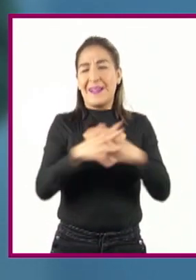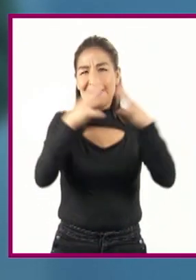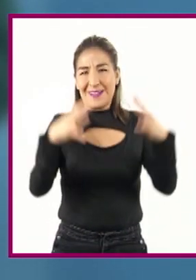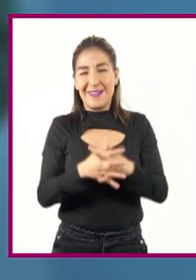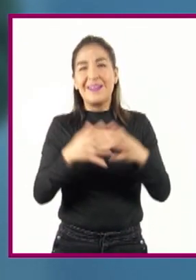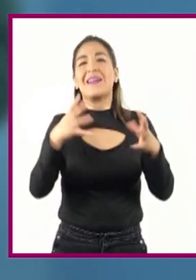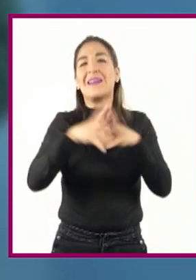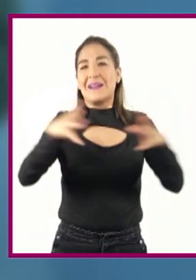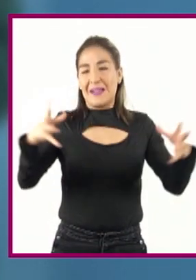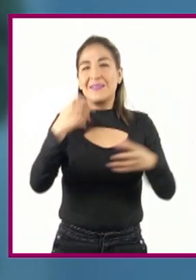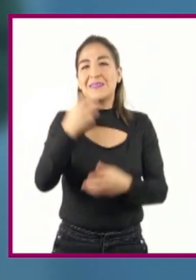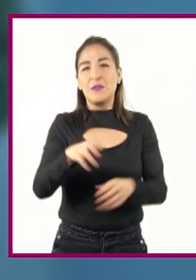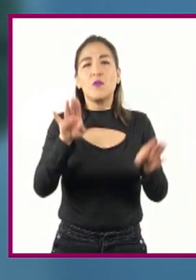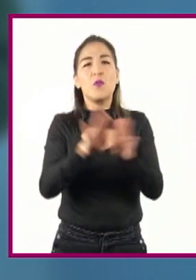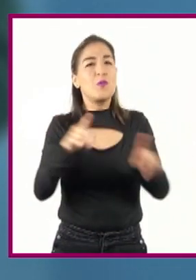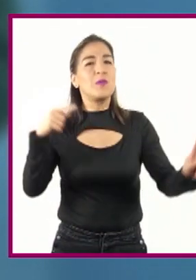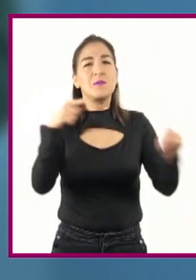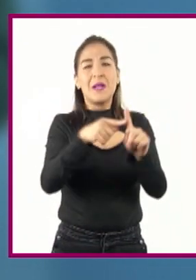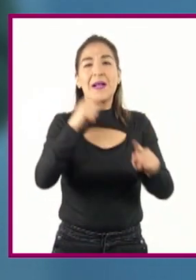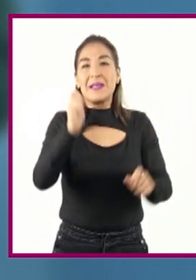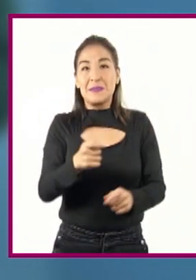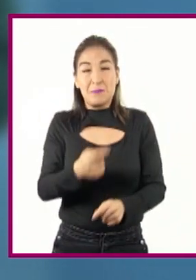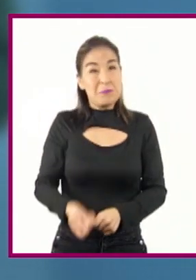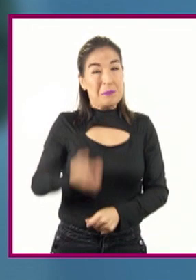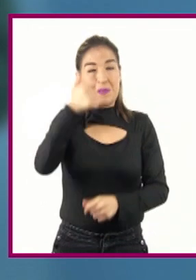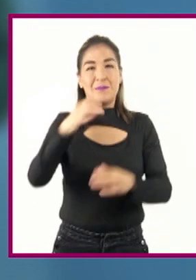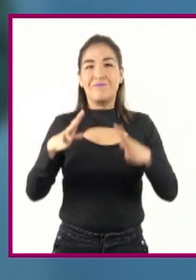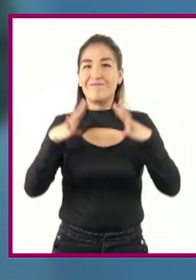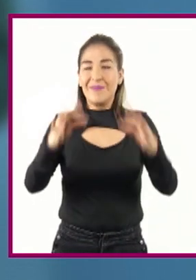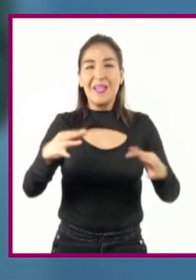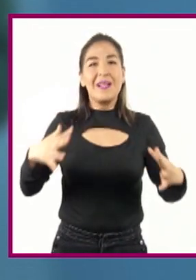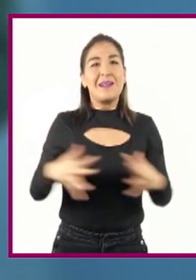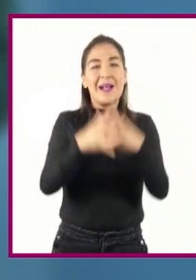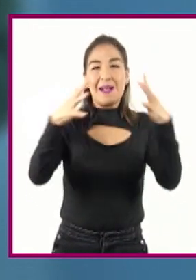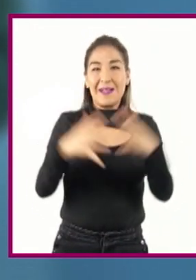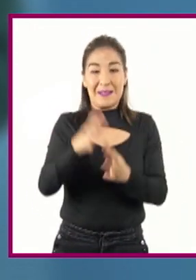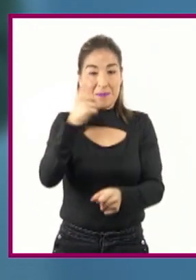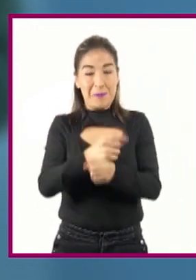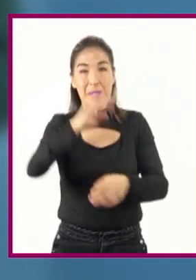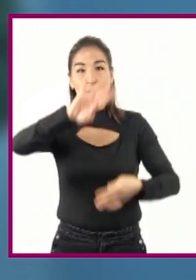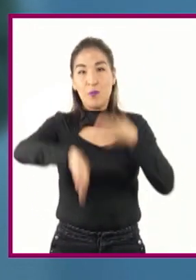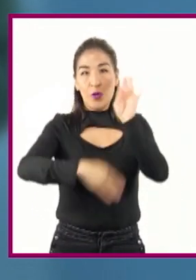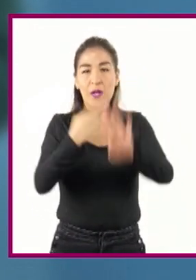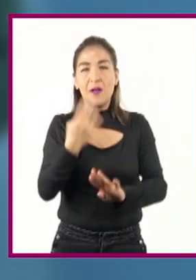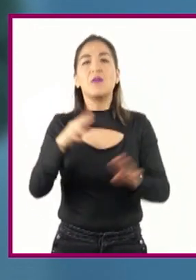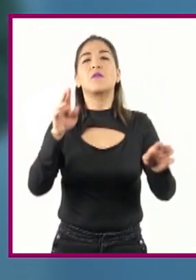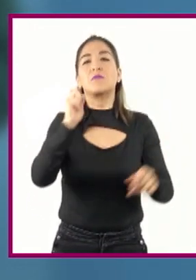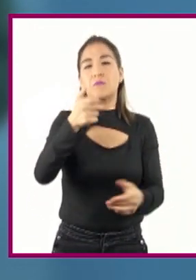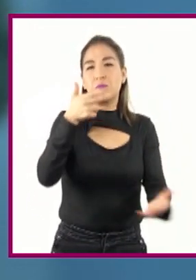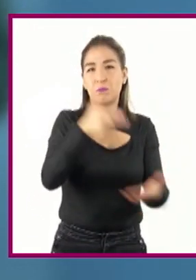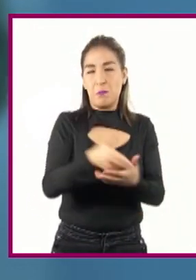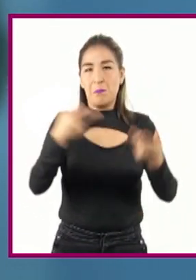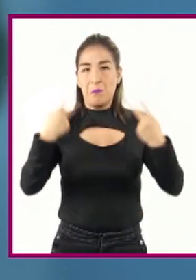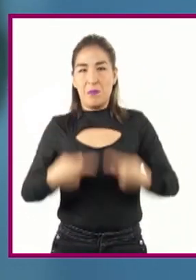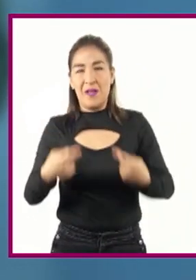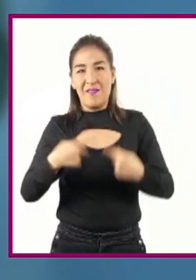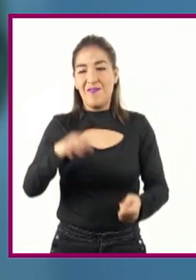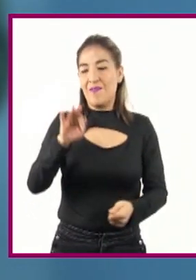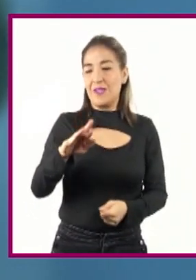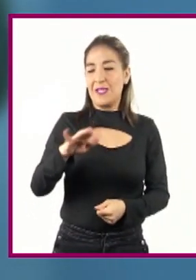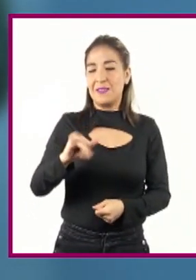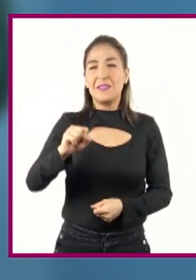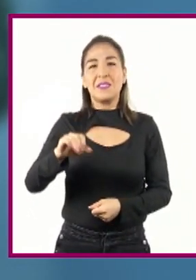señalan como detonante de la Primera Guerra Mundial el asesinato del archiduque Francisco